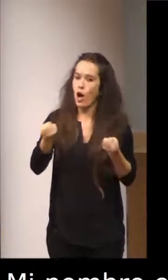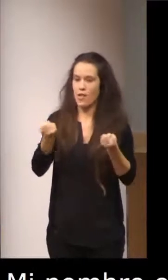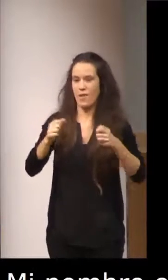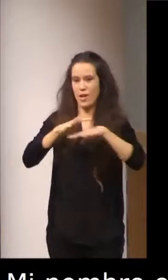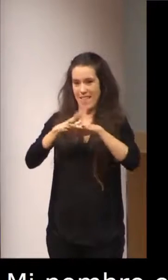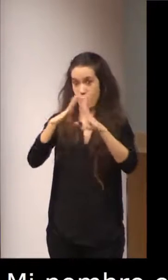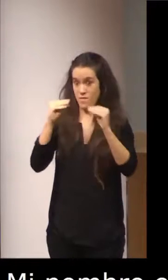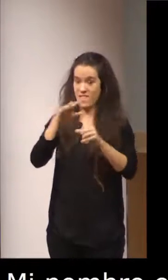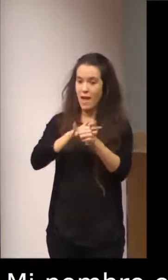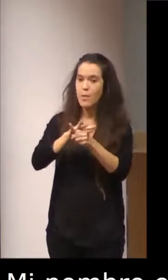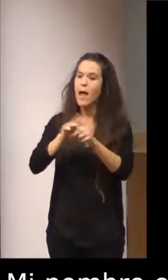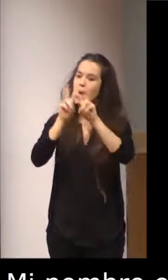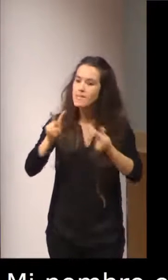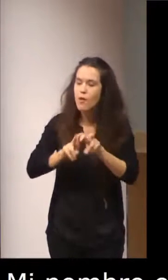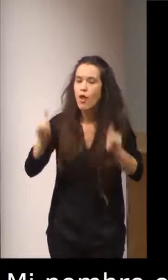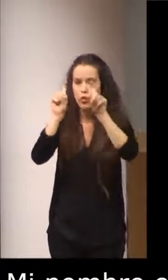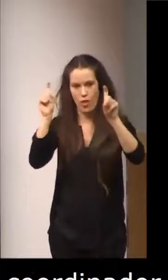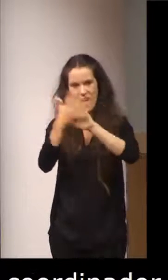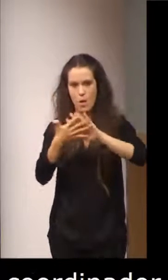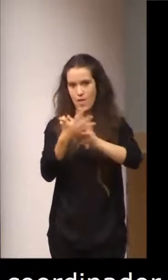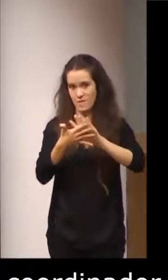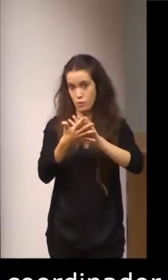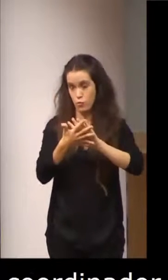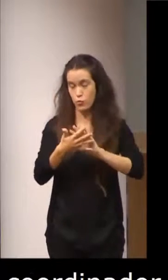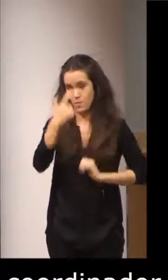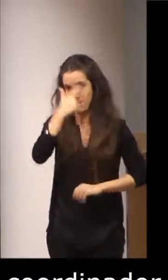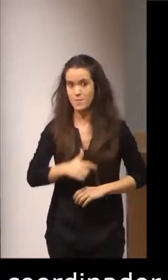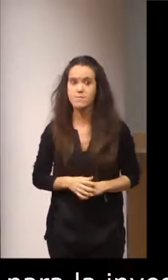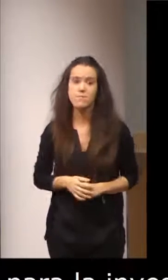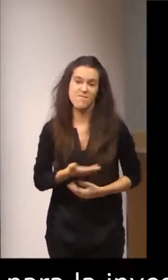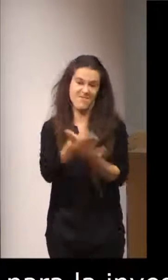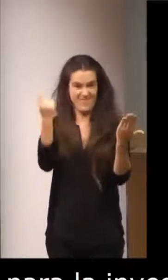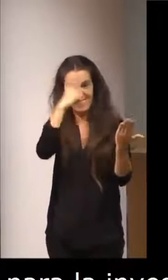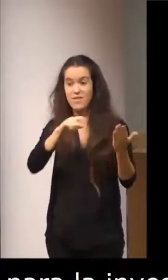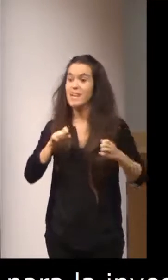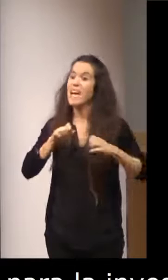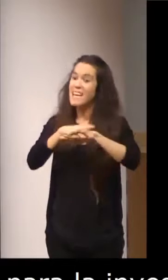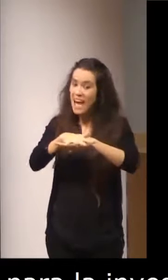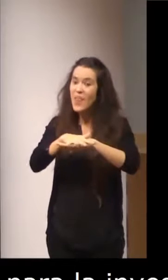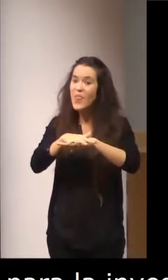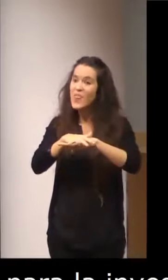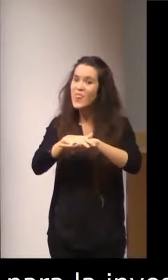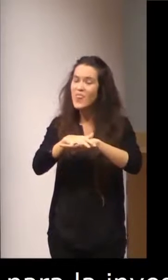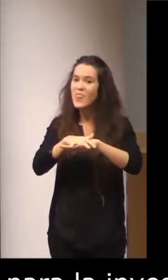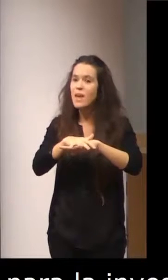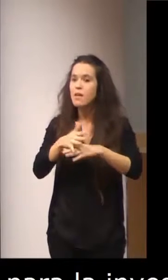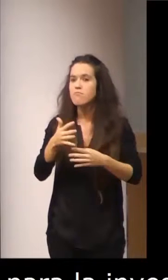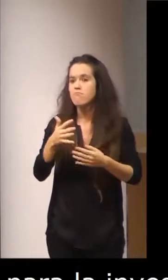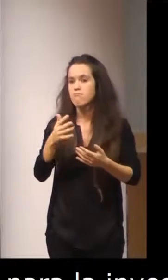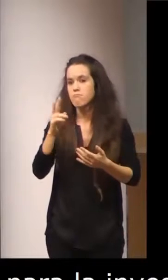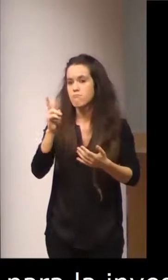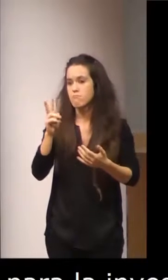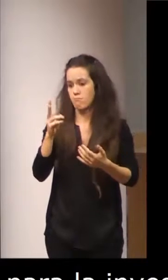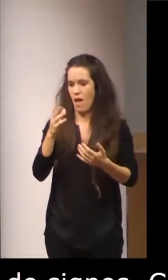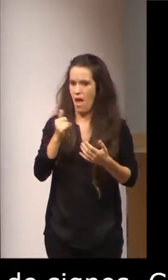Investigación y la Docencia de Lenguas de Signos. Como todos saben, la red está